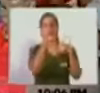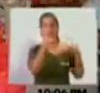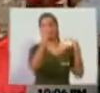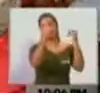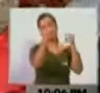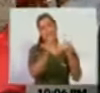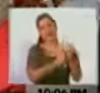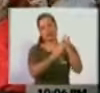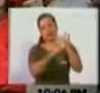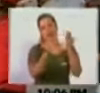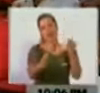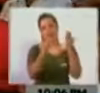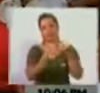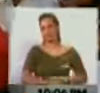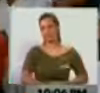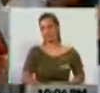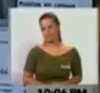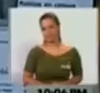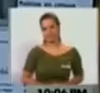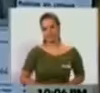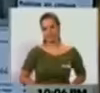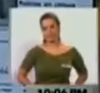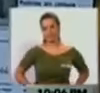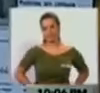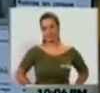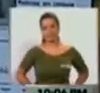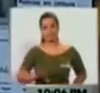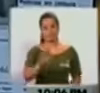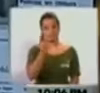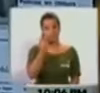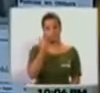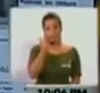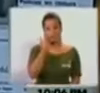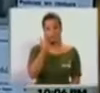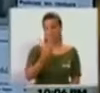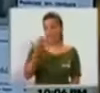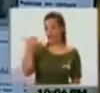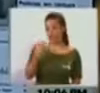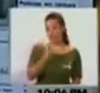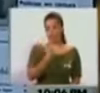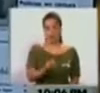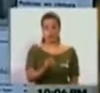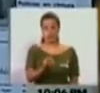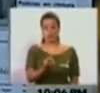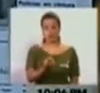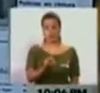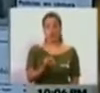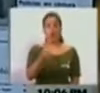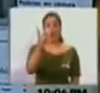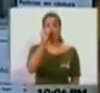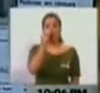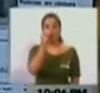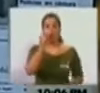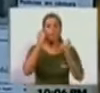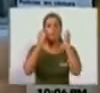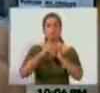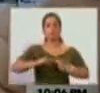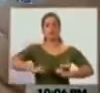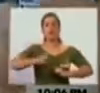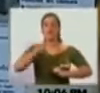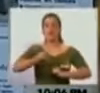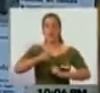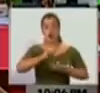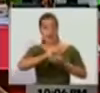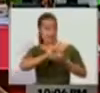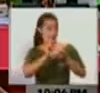Eso es lo que decía en aquel momento Hernán Escarrá, no habrá reforma parcial. El presidente